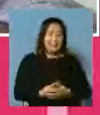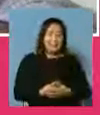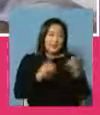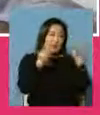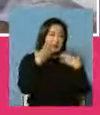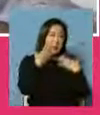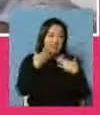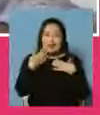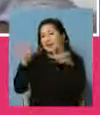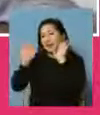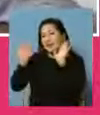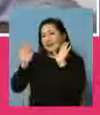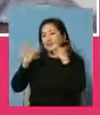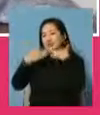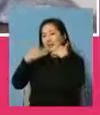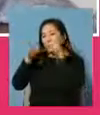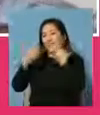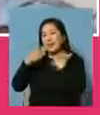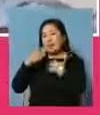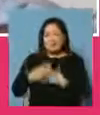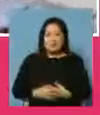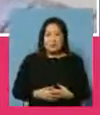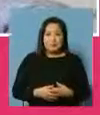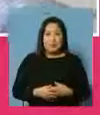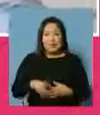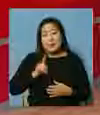Buenas tardes. Adiós, buenas tardes.